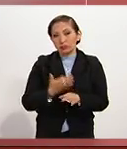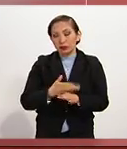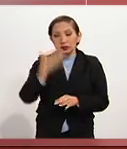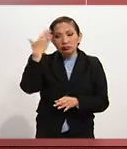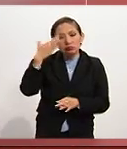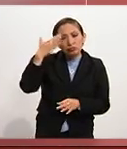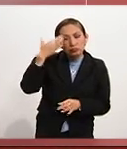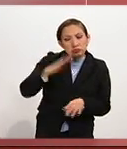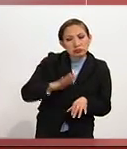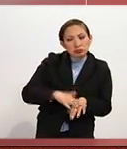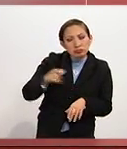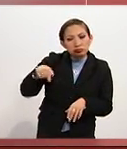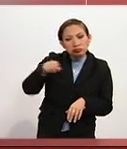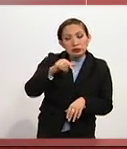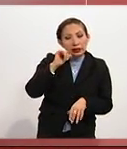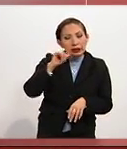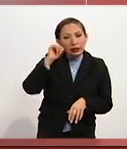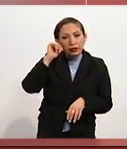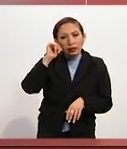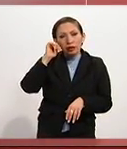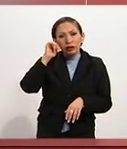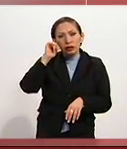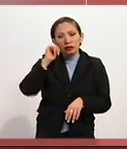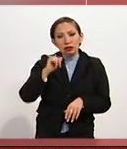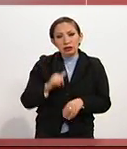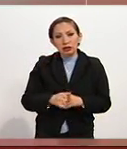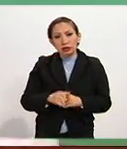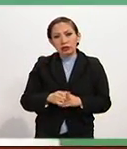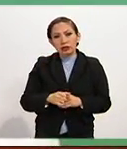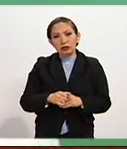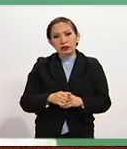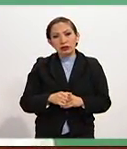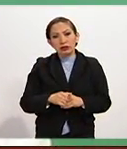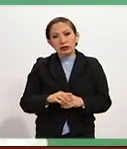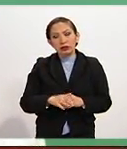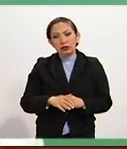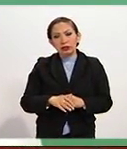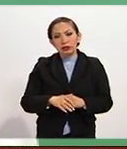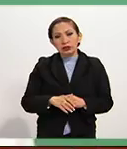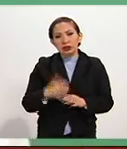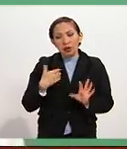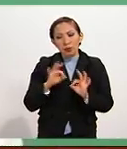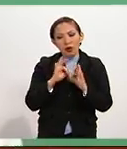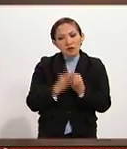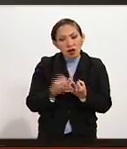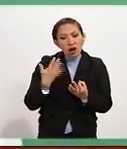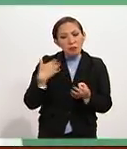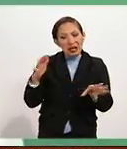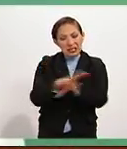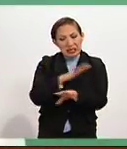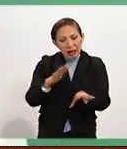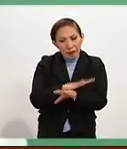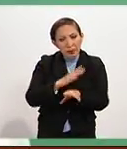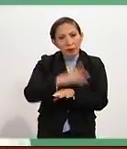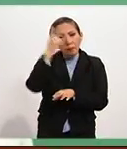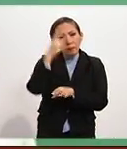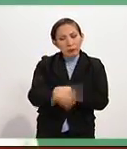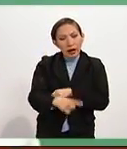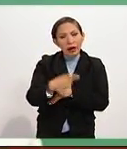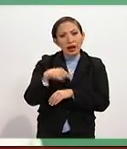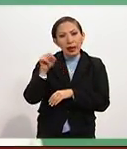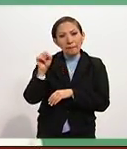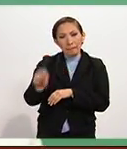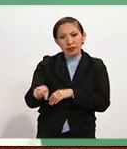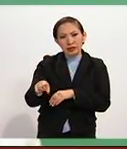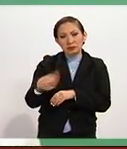más de lo que ayer Michel Temer enfatizó en su discurso, que son reformas, ¿no? O sea, reformas para conseguir lo que él llamó